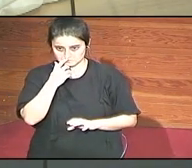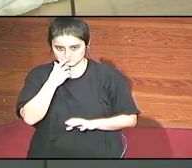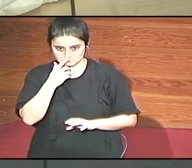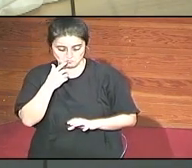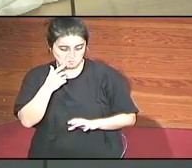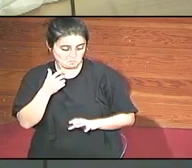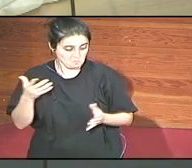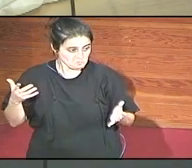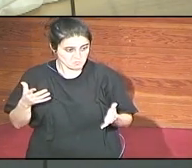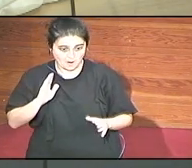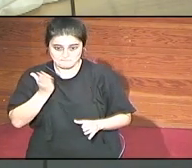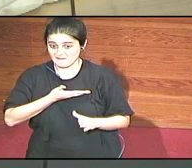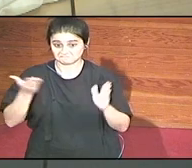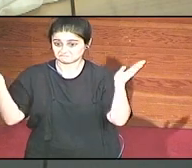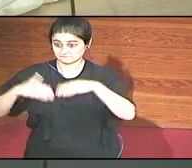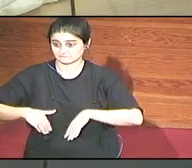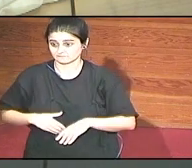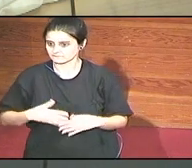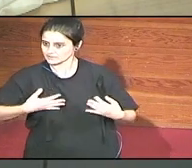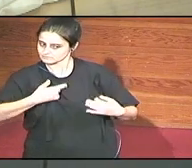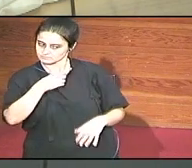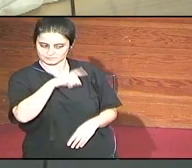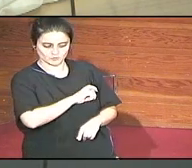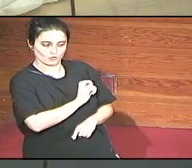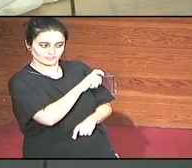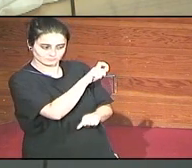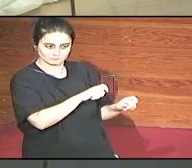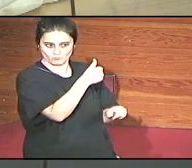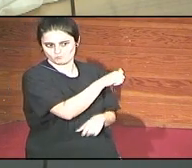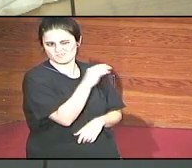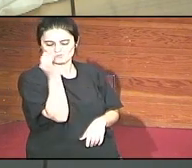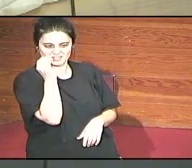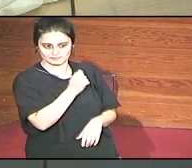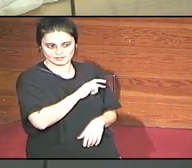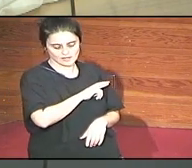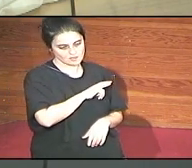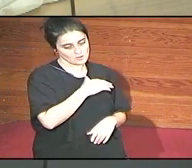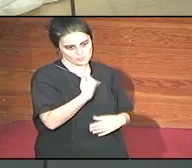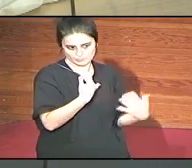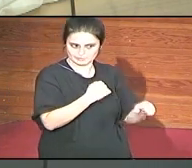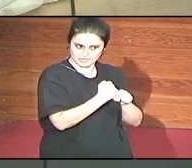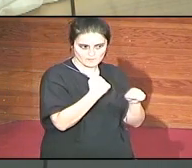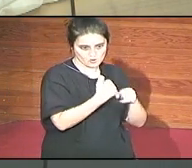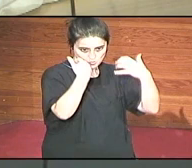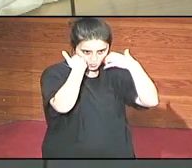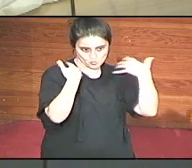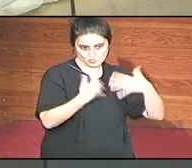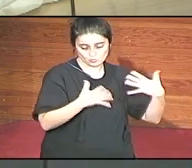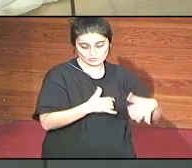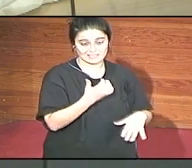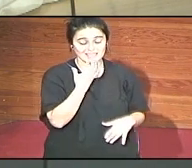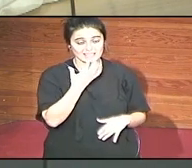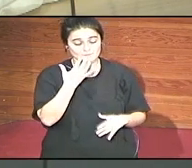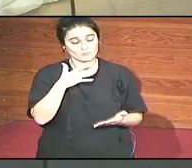y también hay hombres y mujeres que madre mía que hace en cuestiones recuerdo en república centroafricana cuando